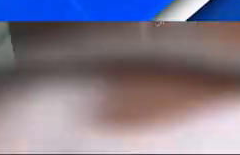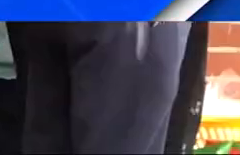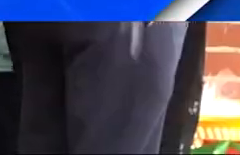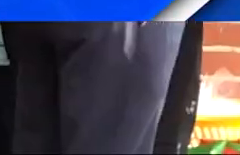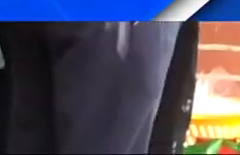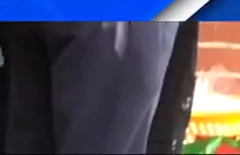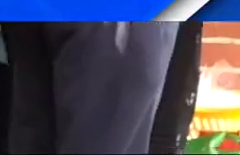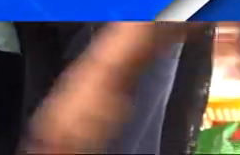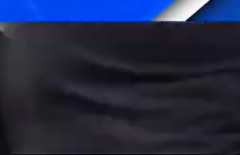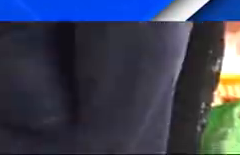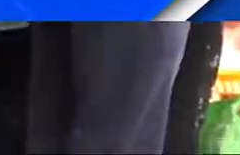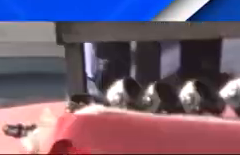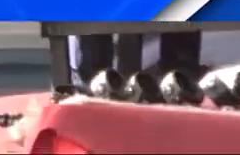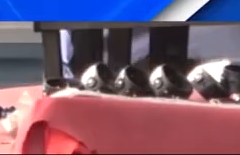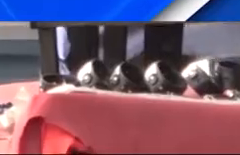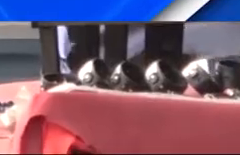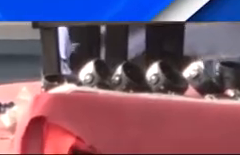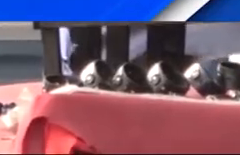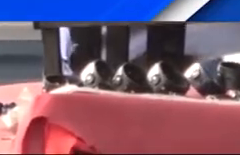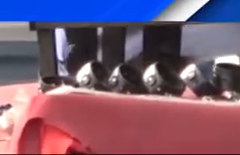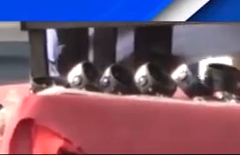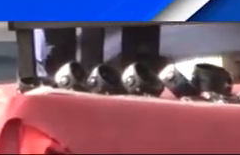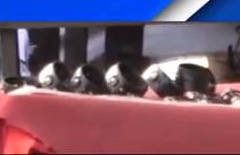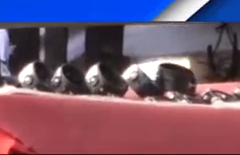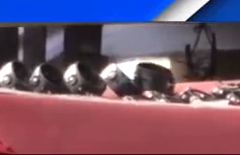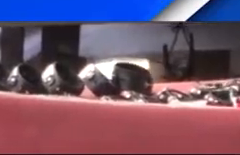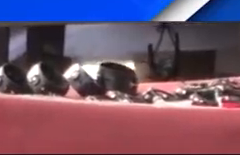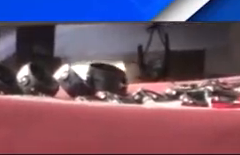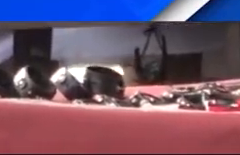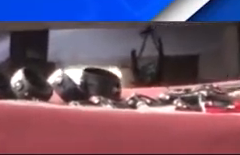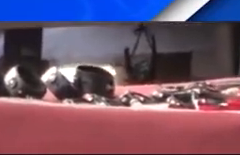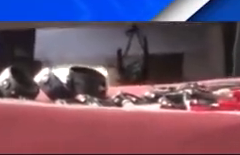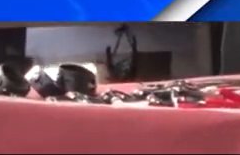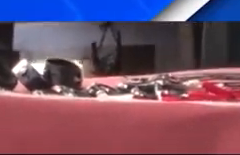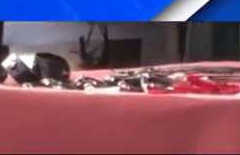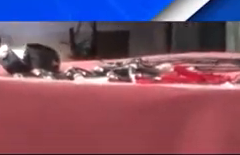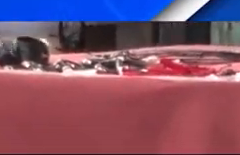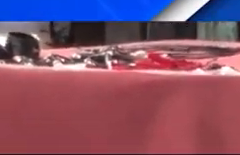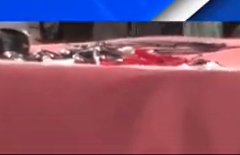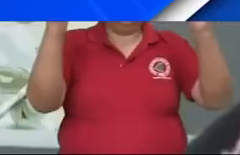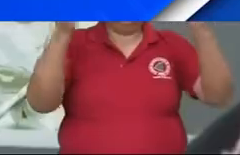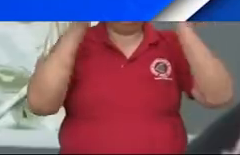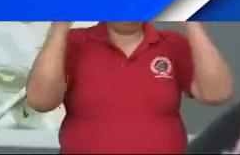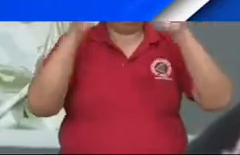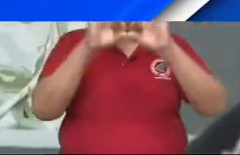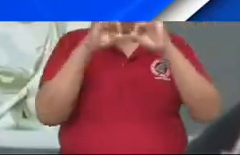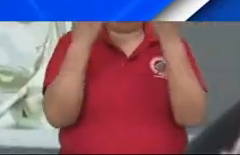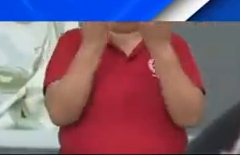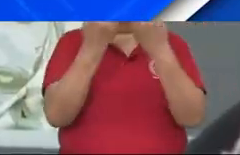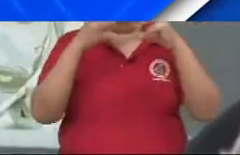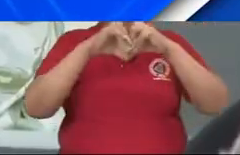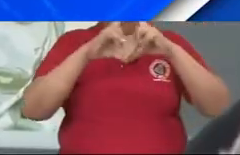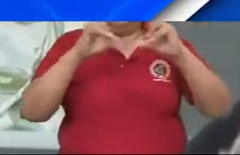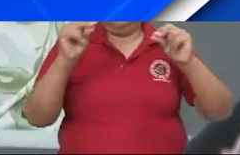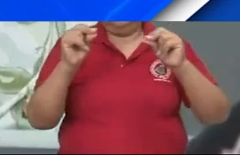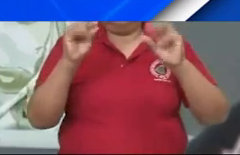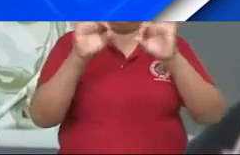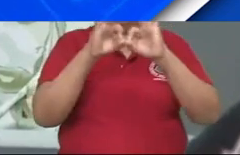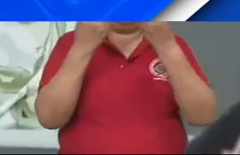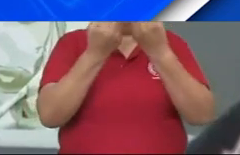en la Asamblea Nacional a cargo de la diputada María Gilma Rosales.